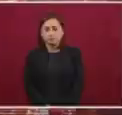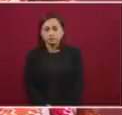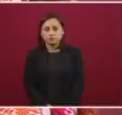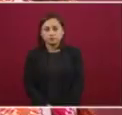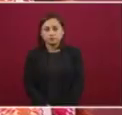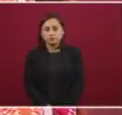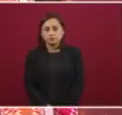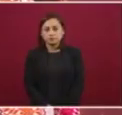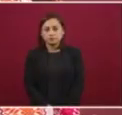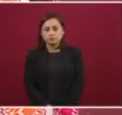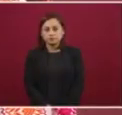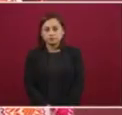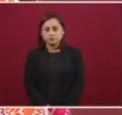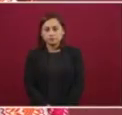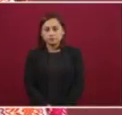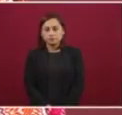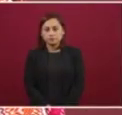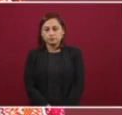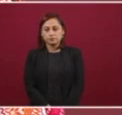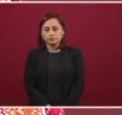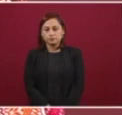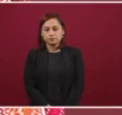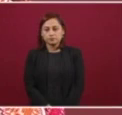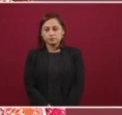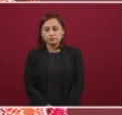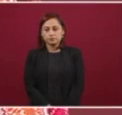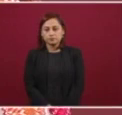tishavinira tata la licenciado